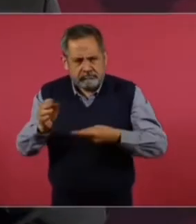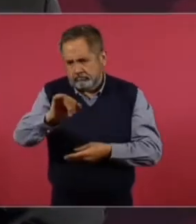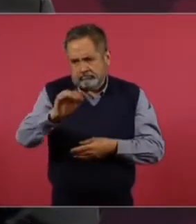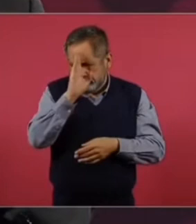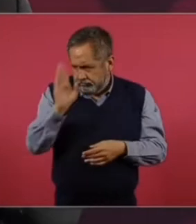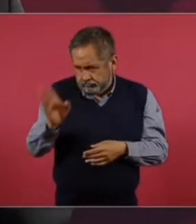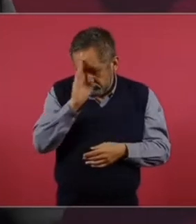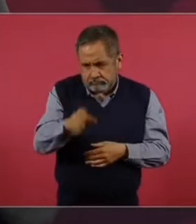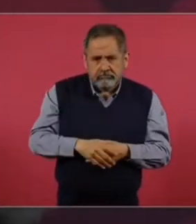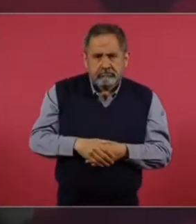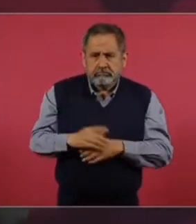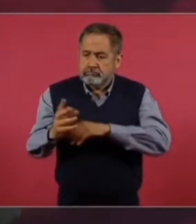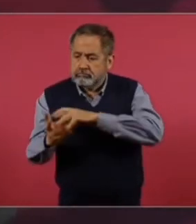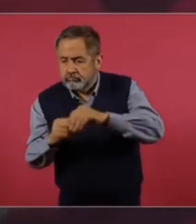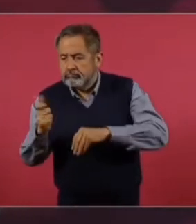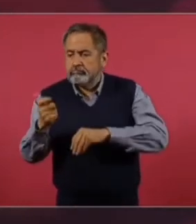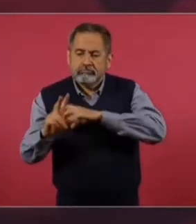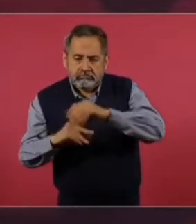recibe remesas